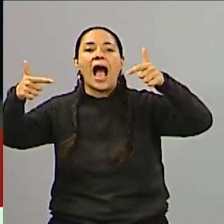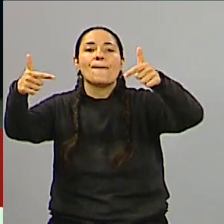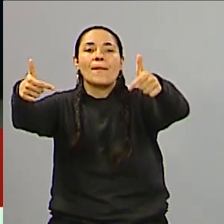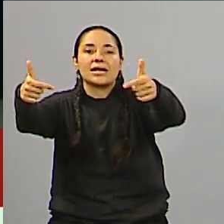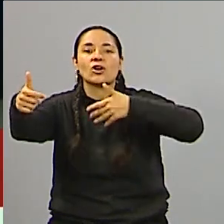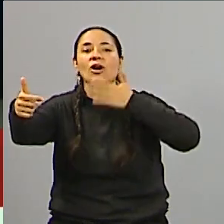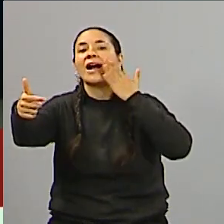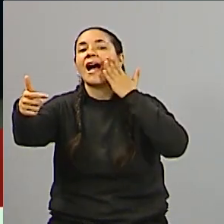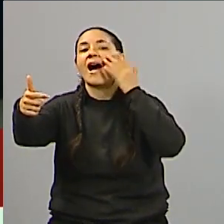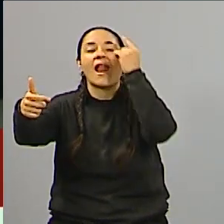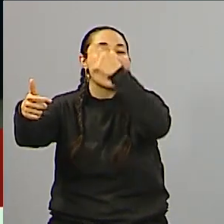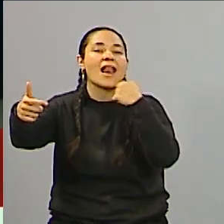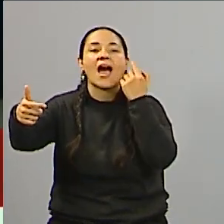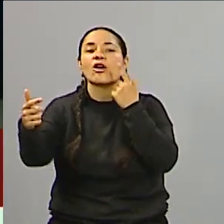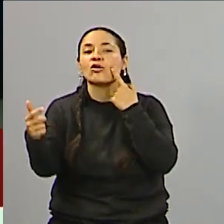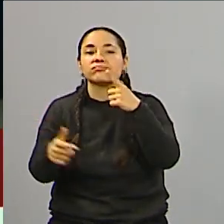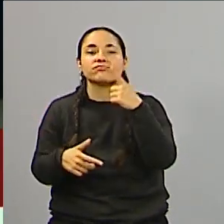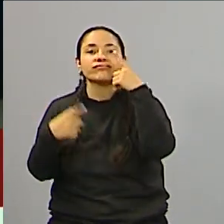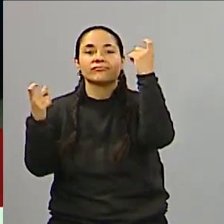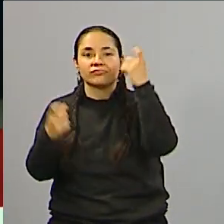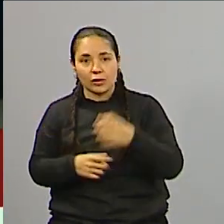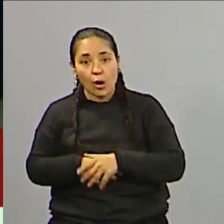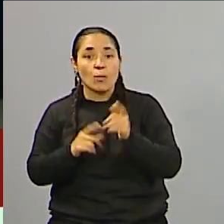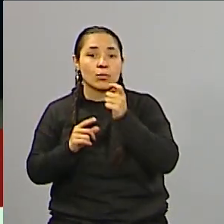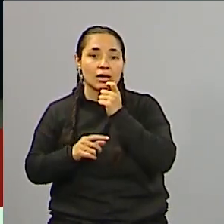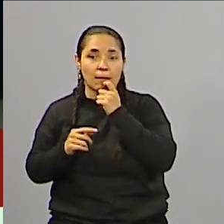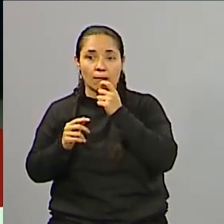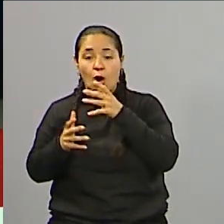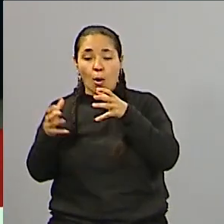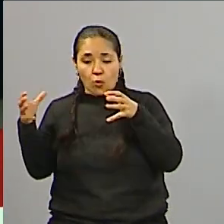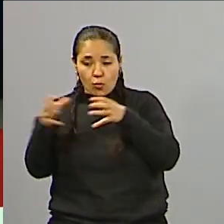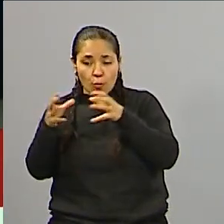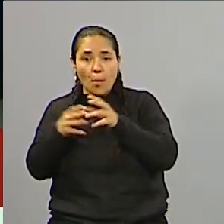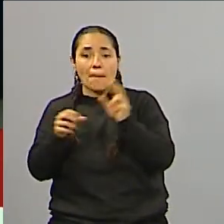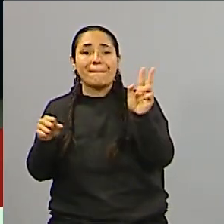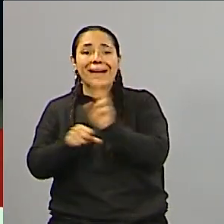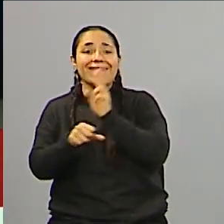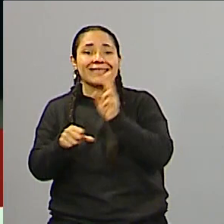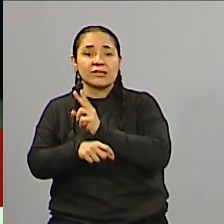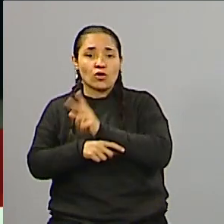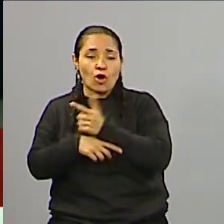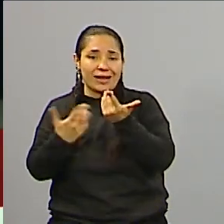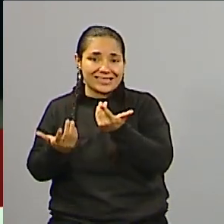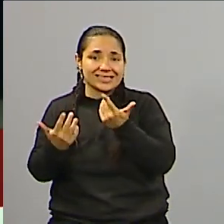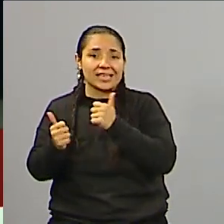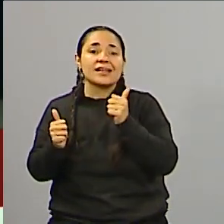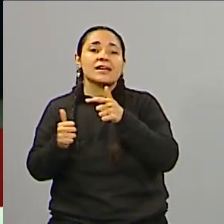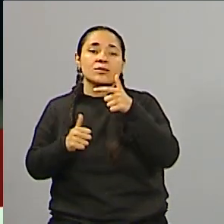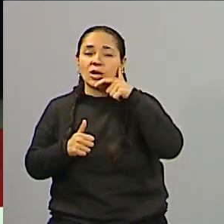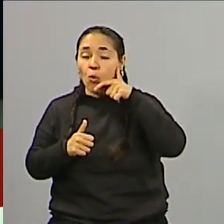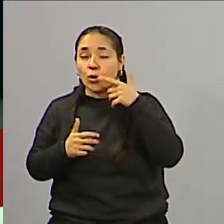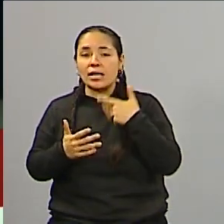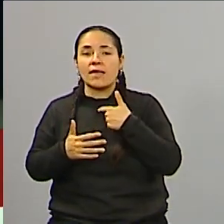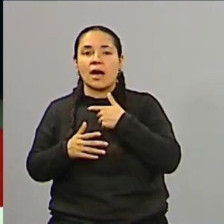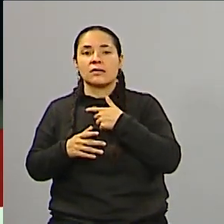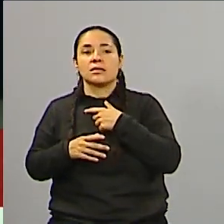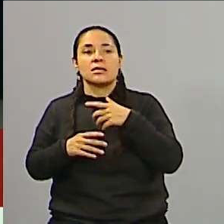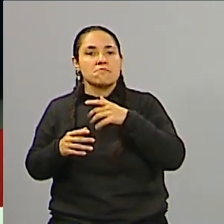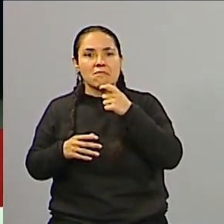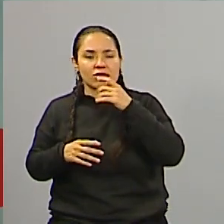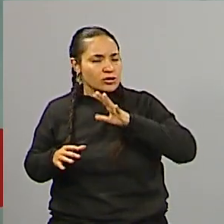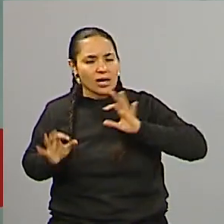o de pronto ese ida y vuelta con la gente, ¿no? Pensando específicamente en lo que se viene, que es la elección. Ustedes saben que